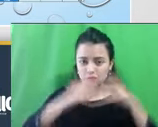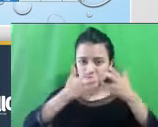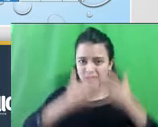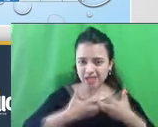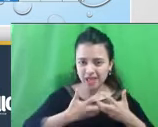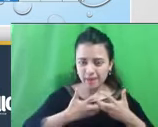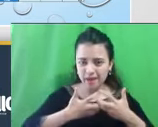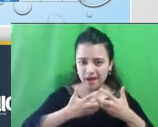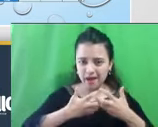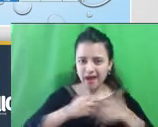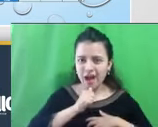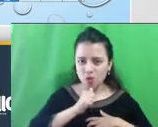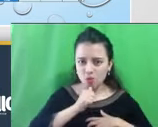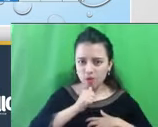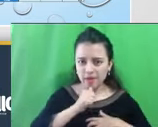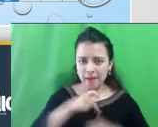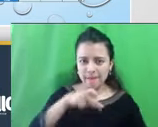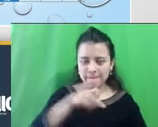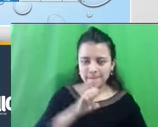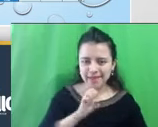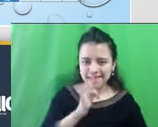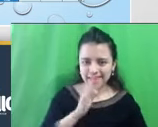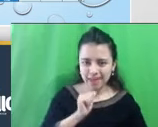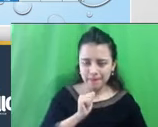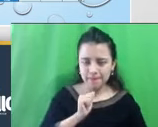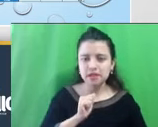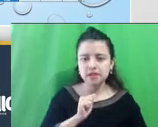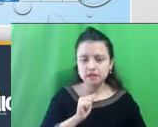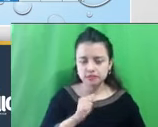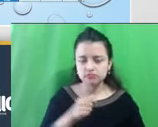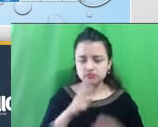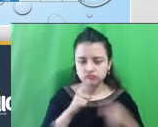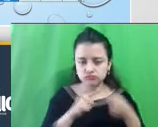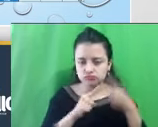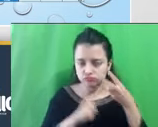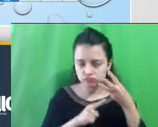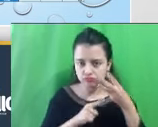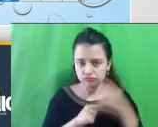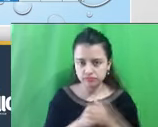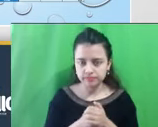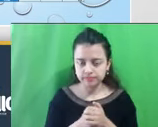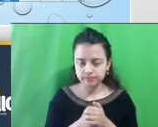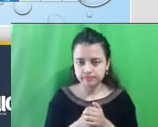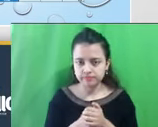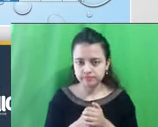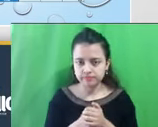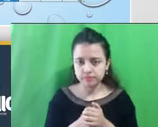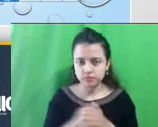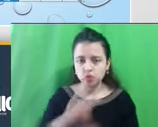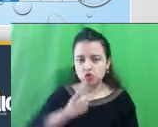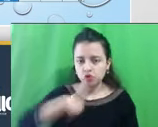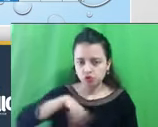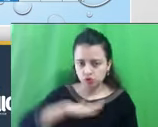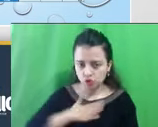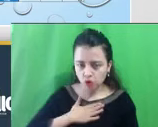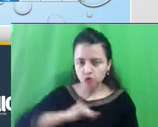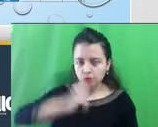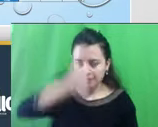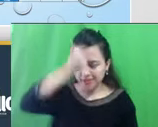de PETAP y sectorización en Cartagenita. Entonces nosotros como Gatillo, PETAP Gatillo y